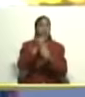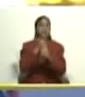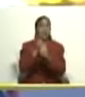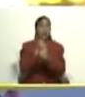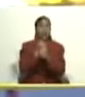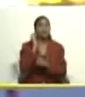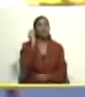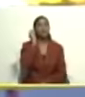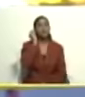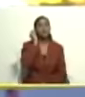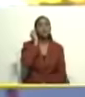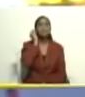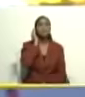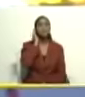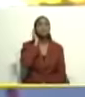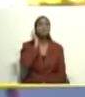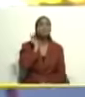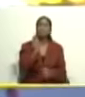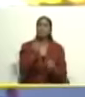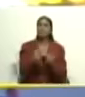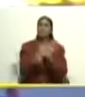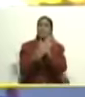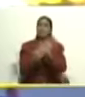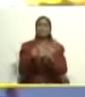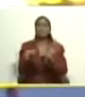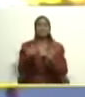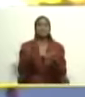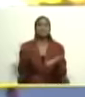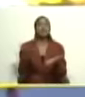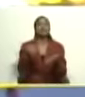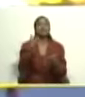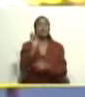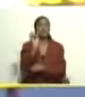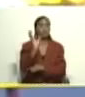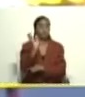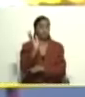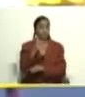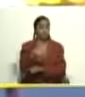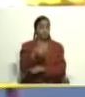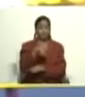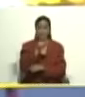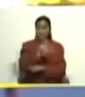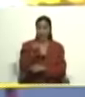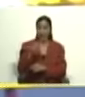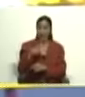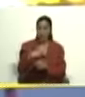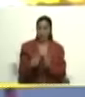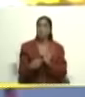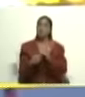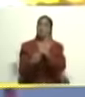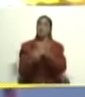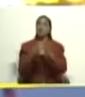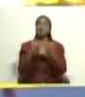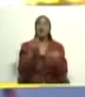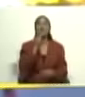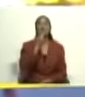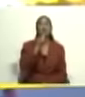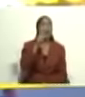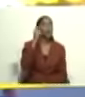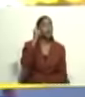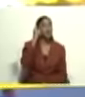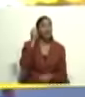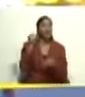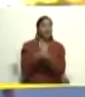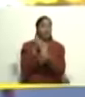importante destacar, que este evento es protagonizado por los trabajadores, presidente, donde vamos a tener dos días de intensas jornadas